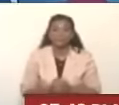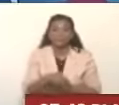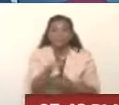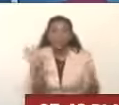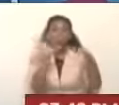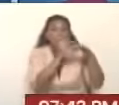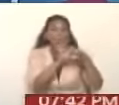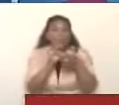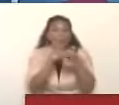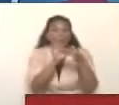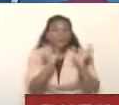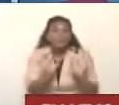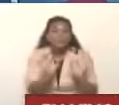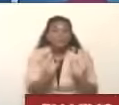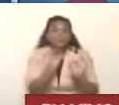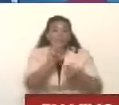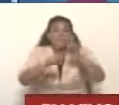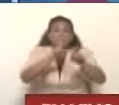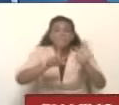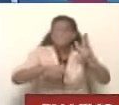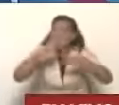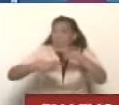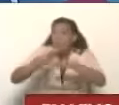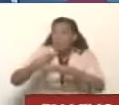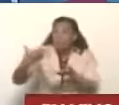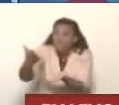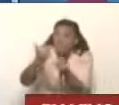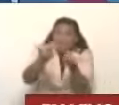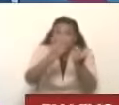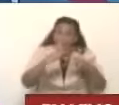Unir a todo el que produce y trabaja.